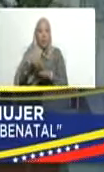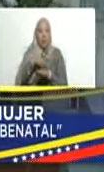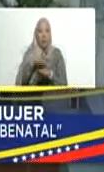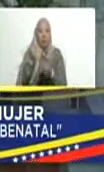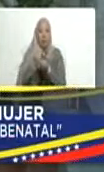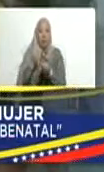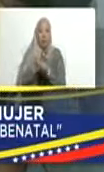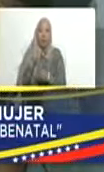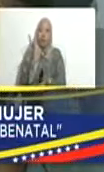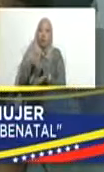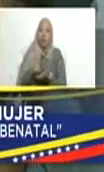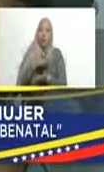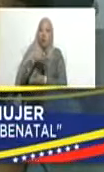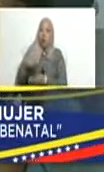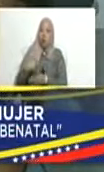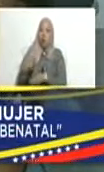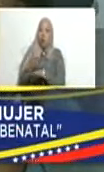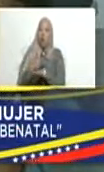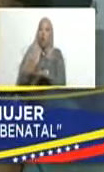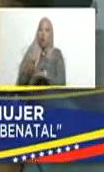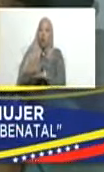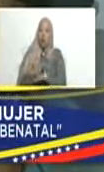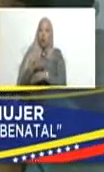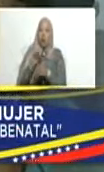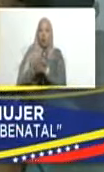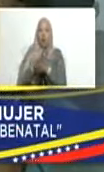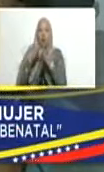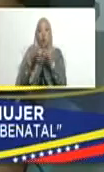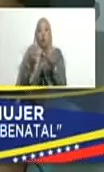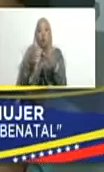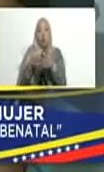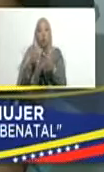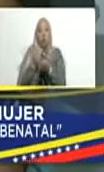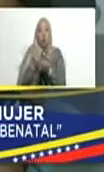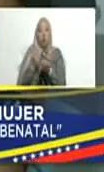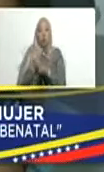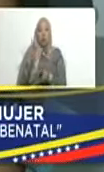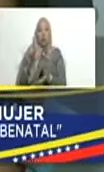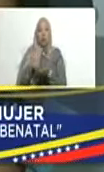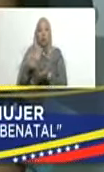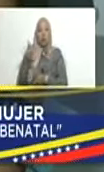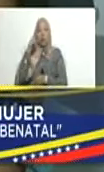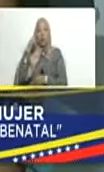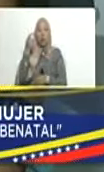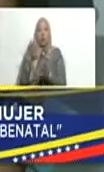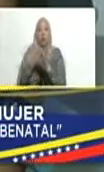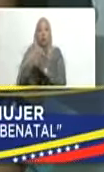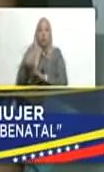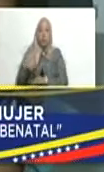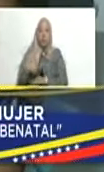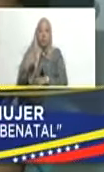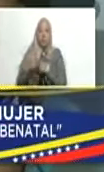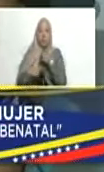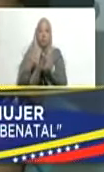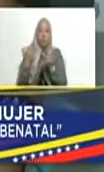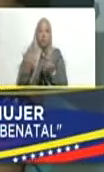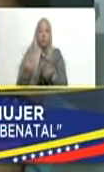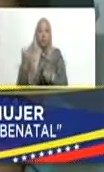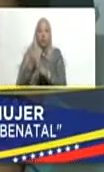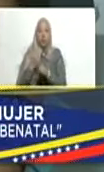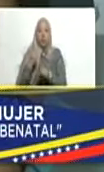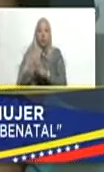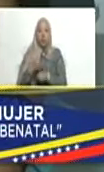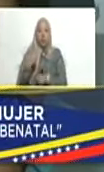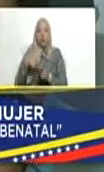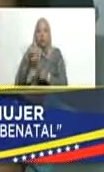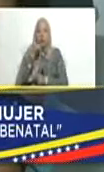Magaly Gutiérrez, a nuestro gobernador Víctor Clark, a todo el equipo que lo acompaña por este logro, que lo invito en este momento a que vayamos